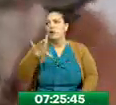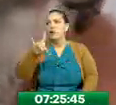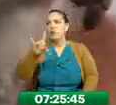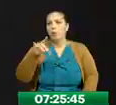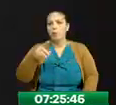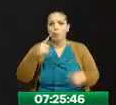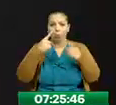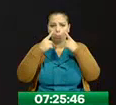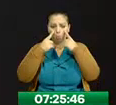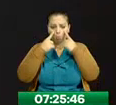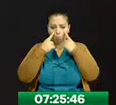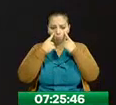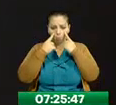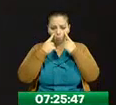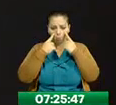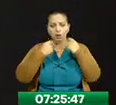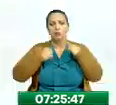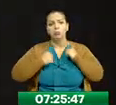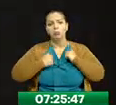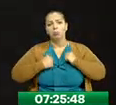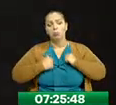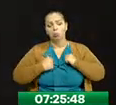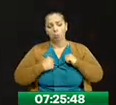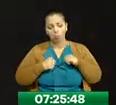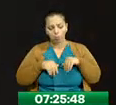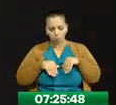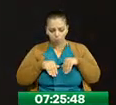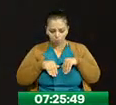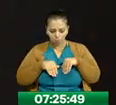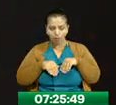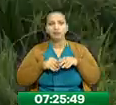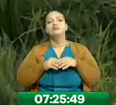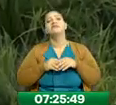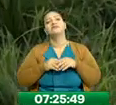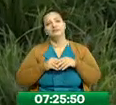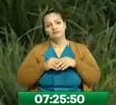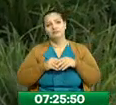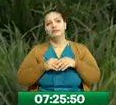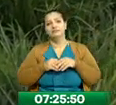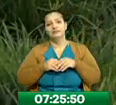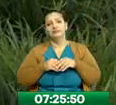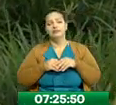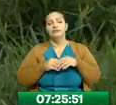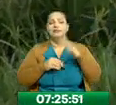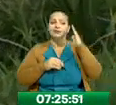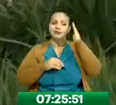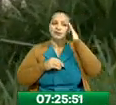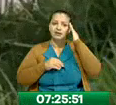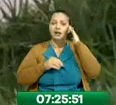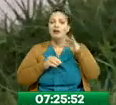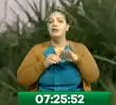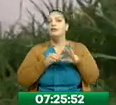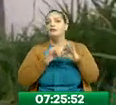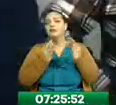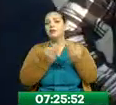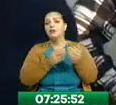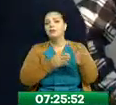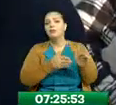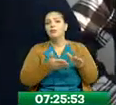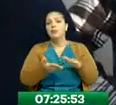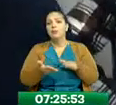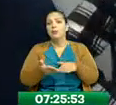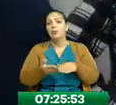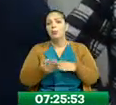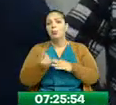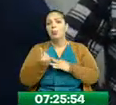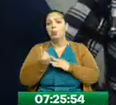Oso hacían sentir el infortunio. Es que sin duda nunca más volverá a ver a sus amos. Es un